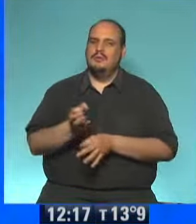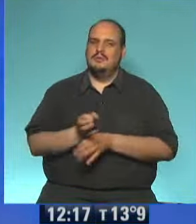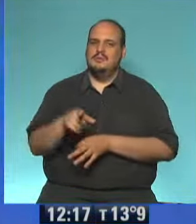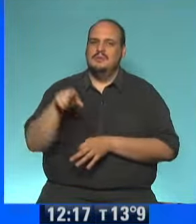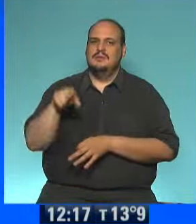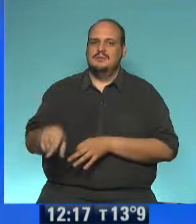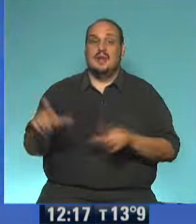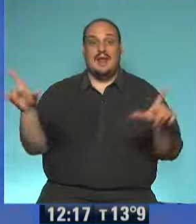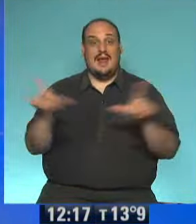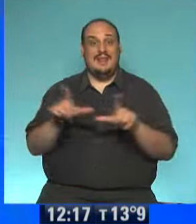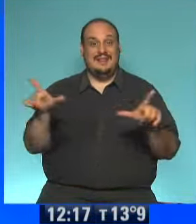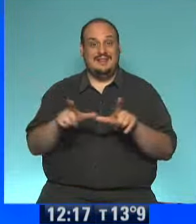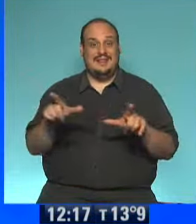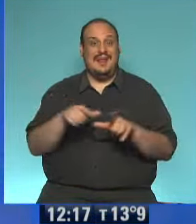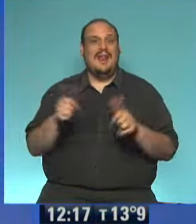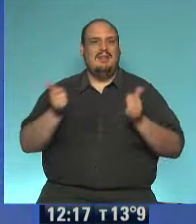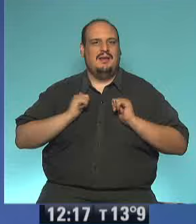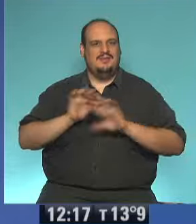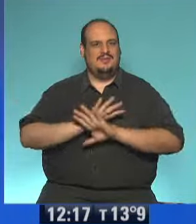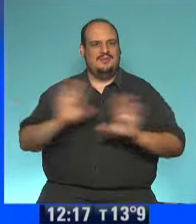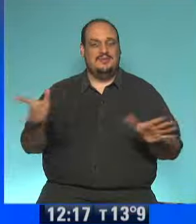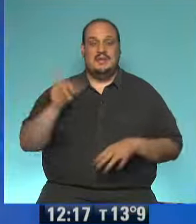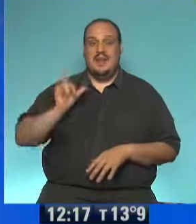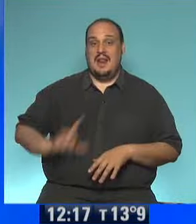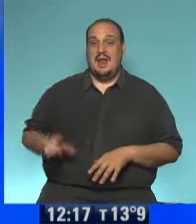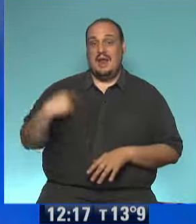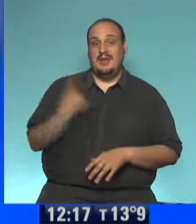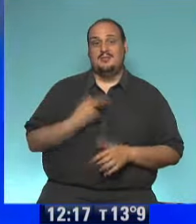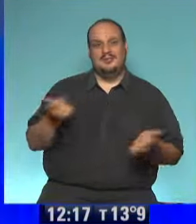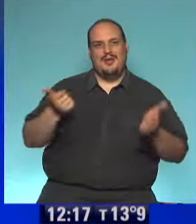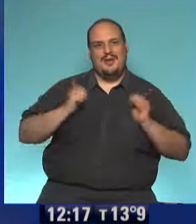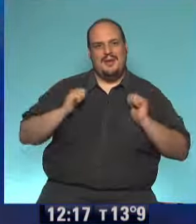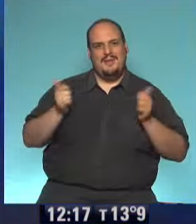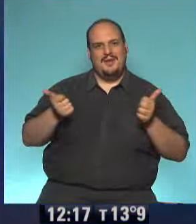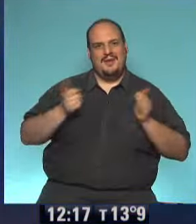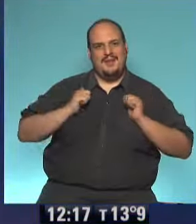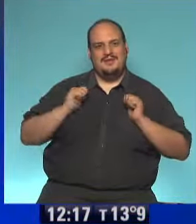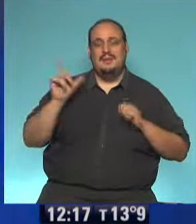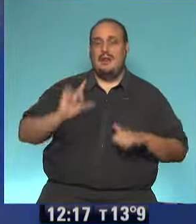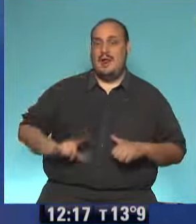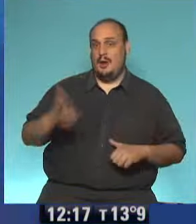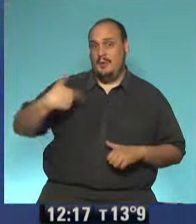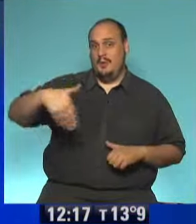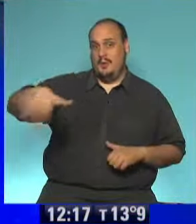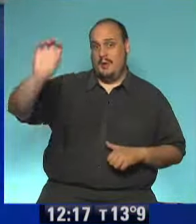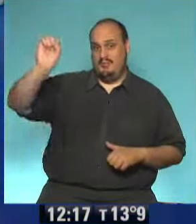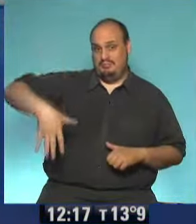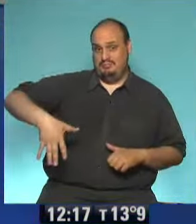la televisión. Lara, te estamos esperando. Lara, ya está por